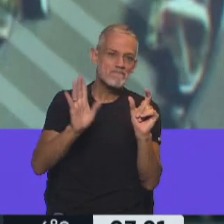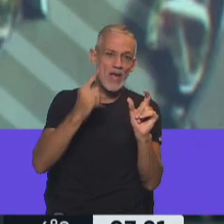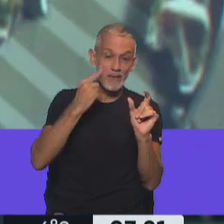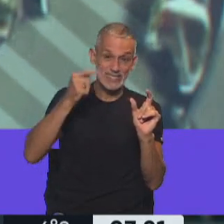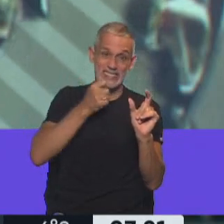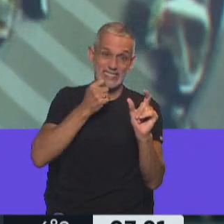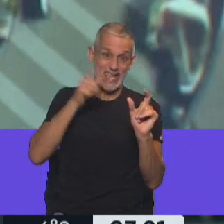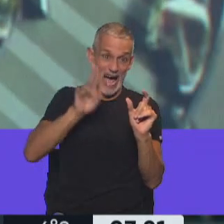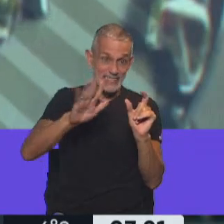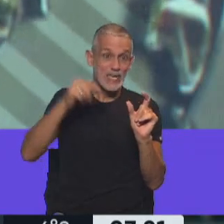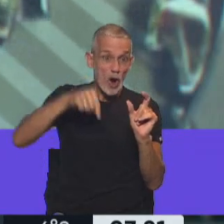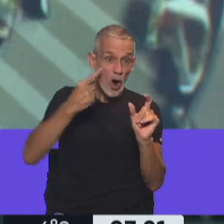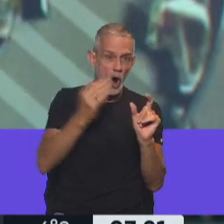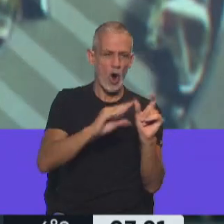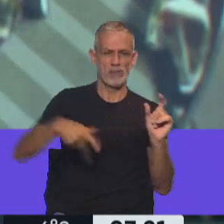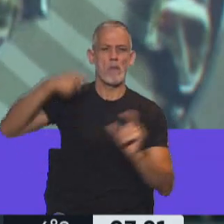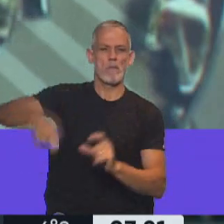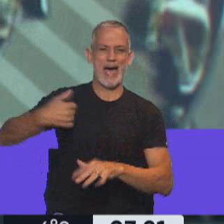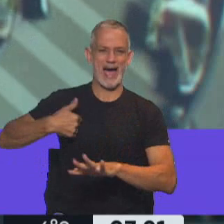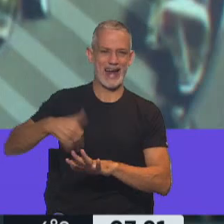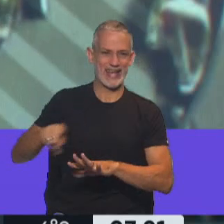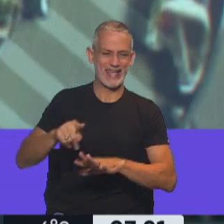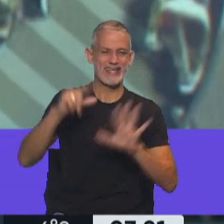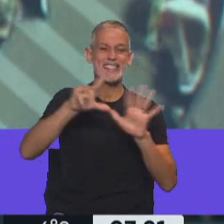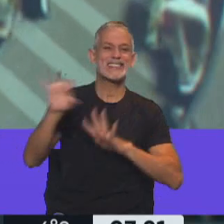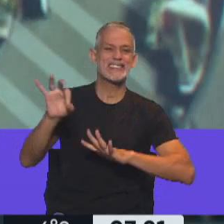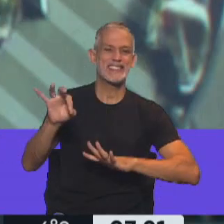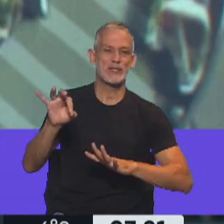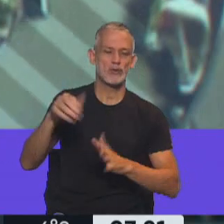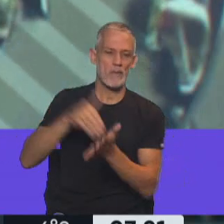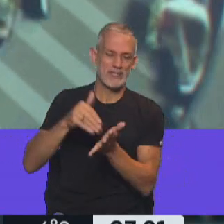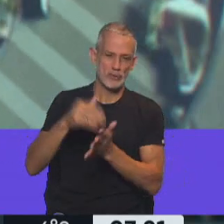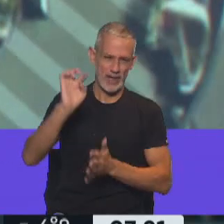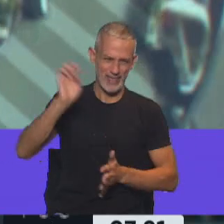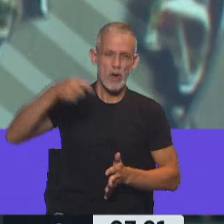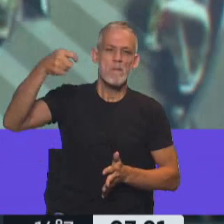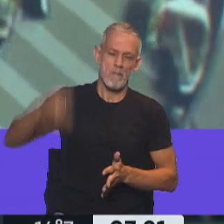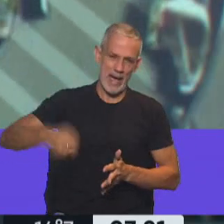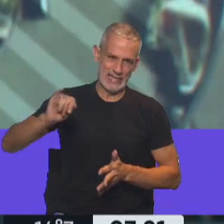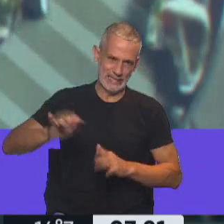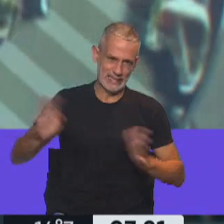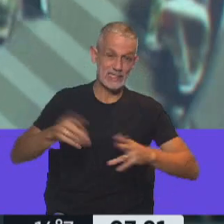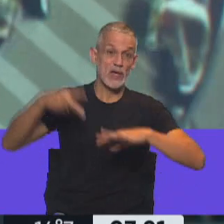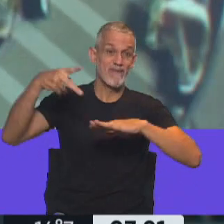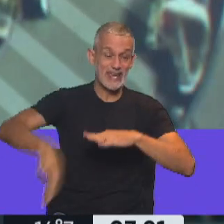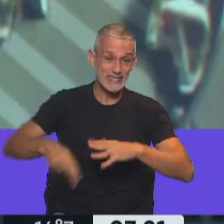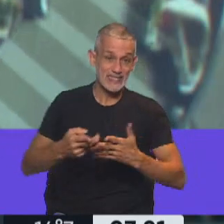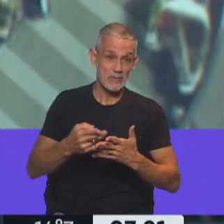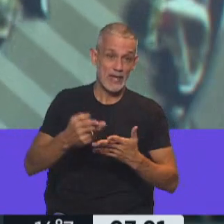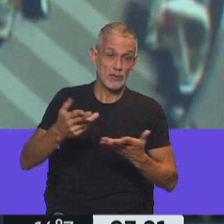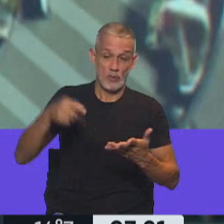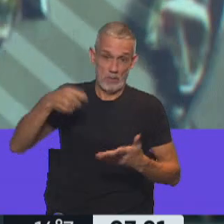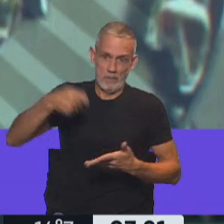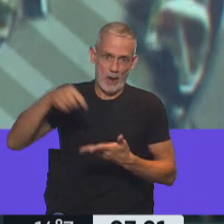transcurso de hoy, Argentina va a estar pagando estos 700 millones de dólares, que es un vencimiento que tiene que pagar